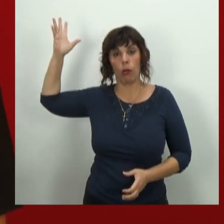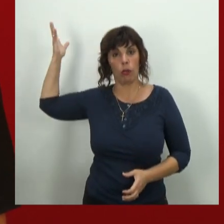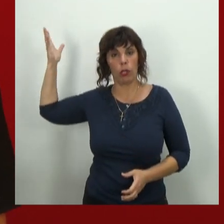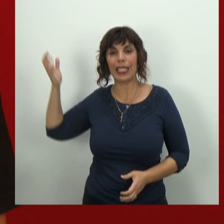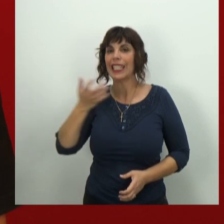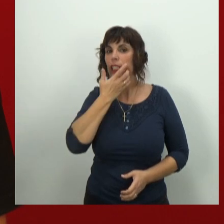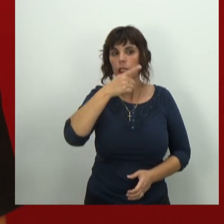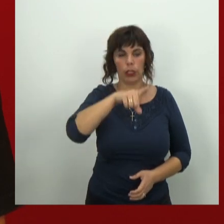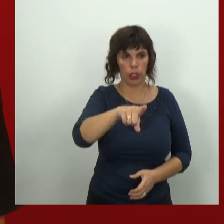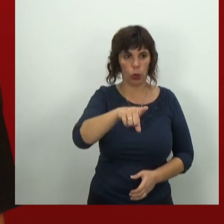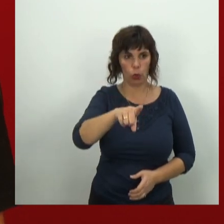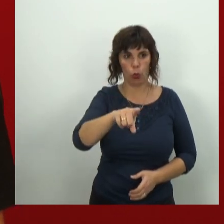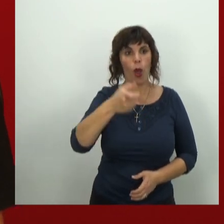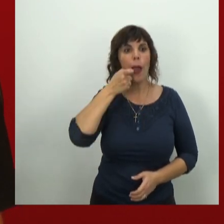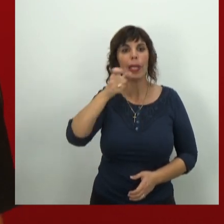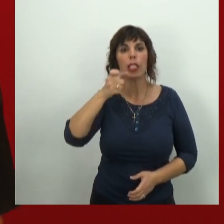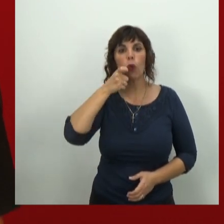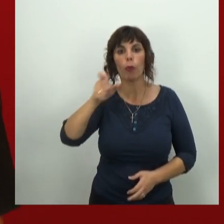Si tú quieres esa lista